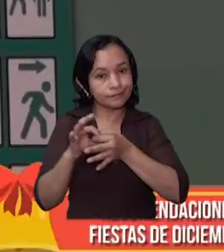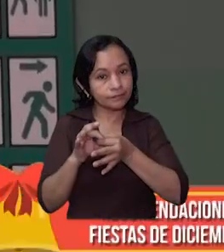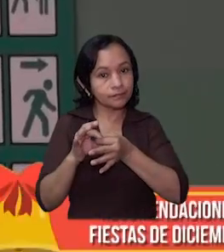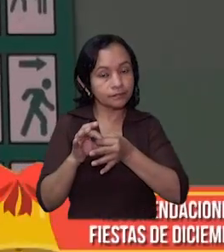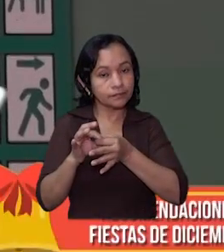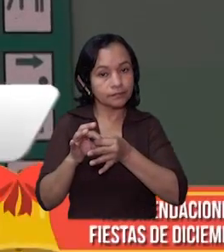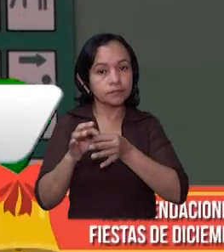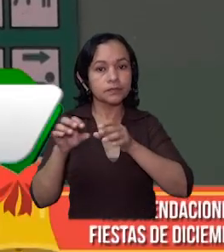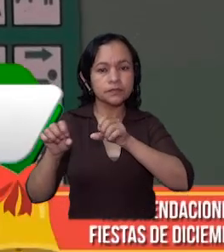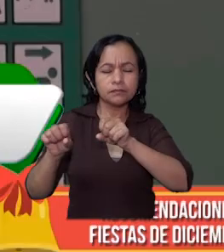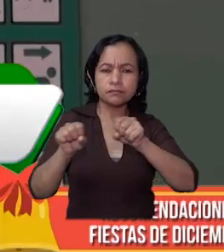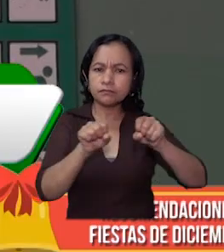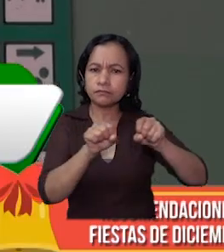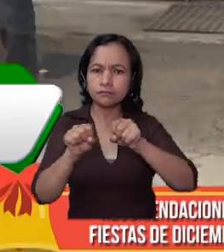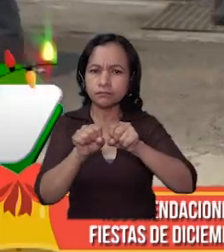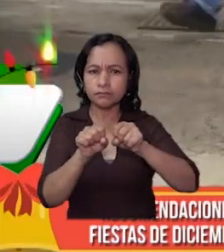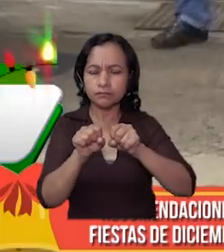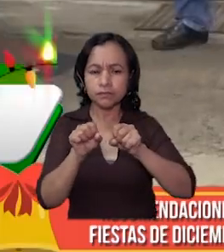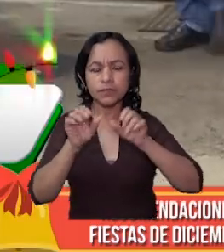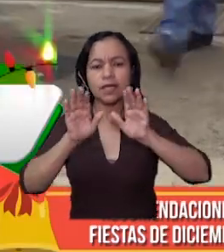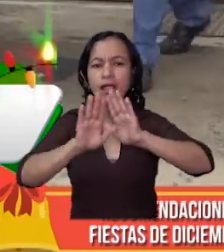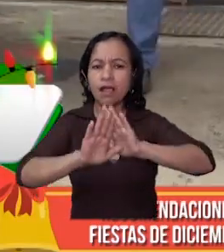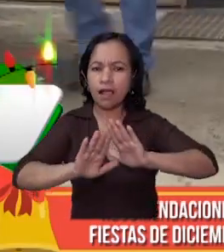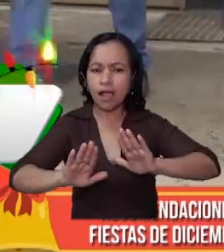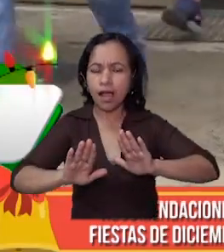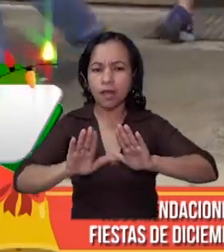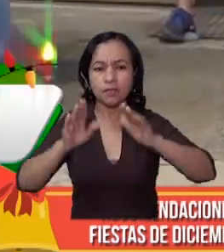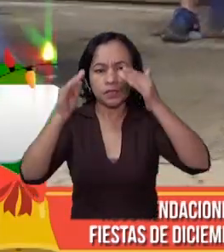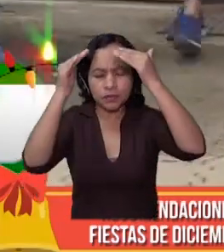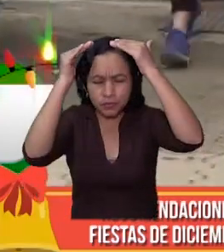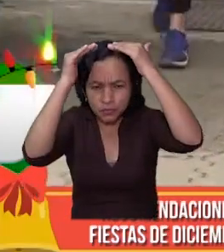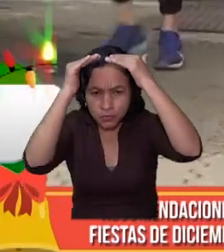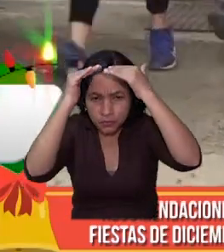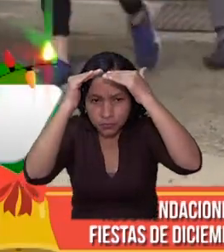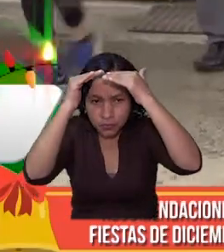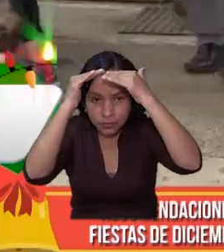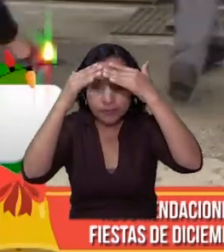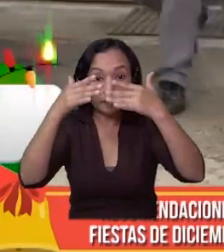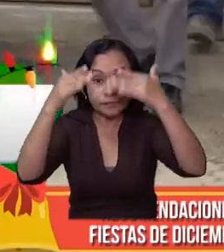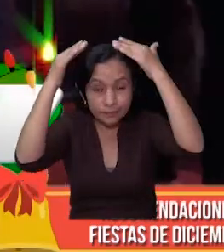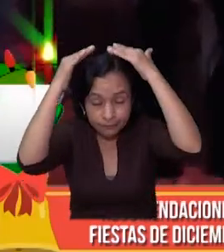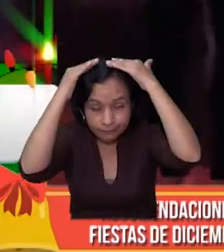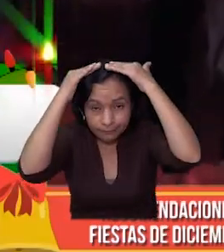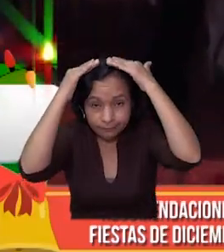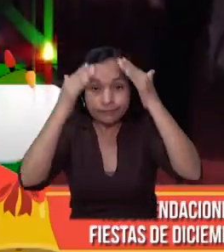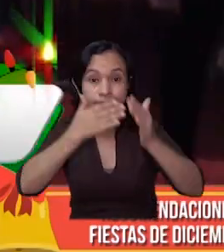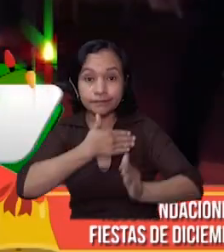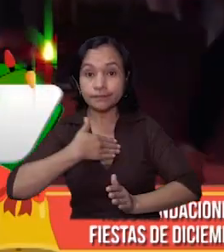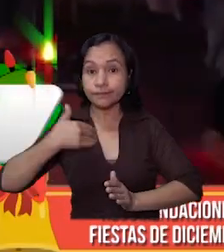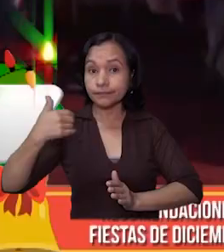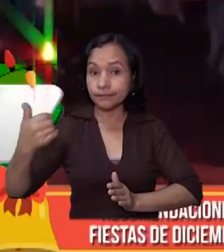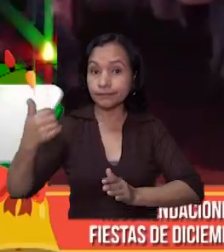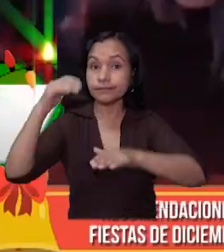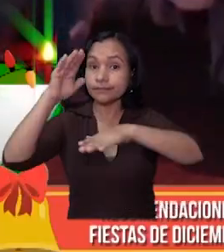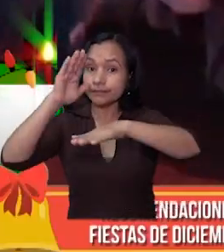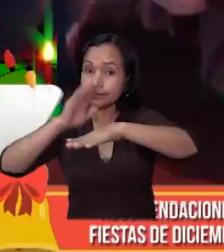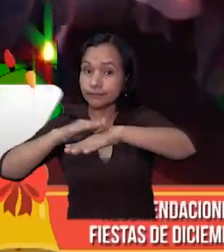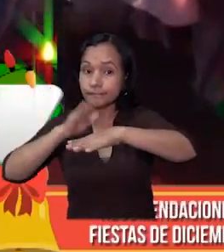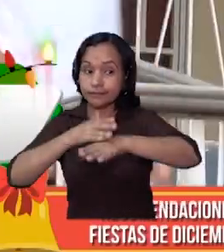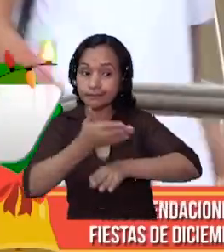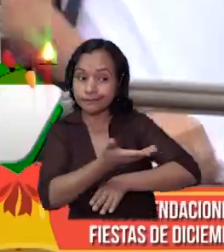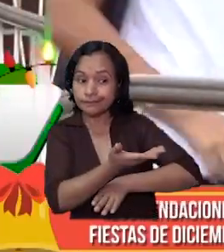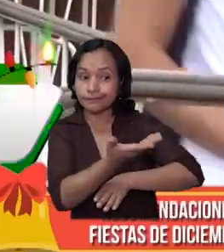Si ocurriese un sismo, mantengamos la calma, agachémonos y cubramos nuestra cabeza. Si se orienta la